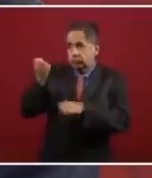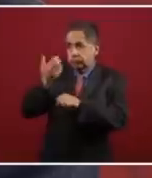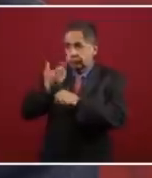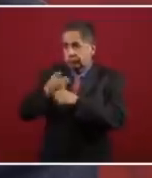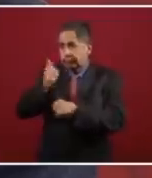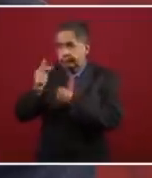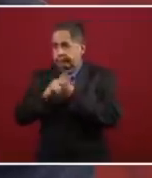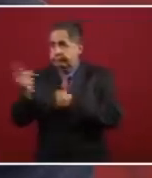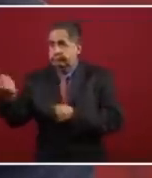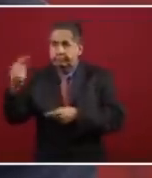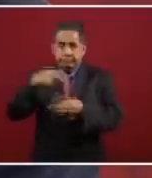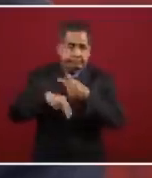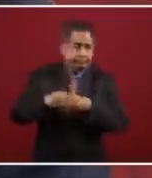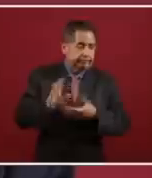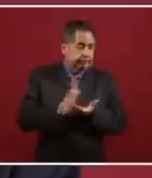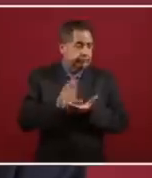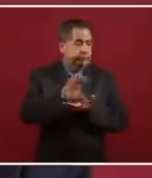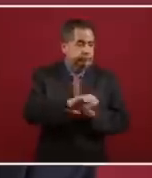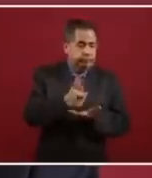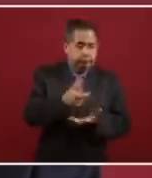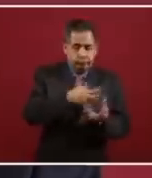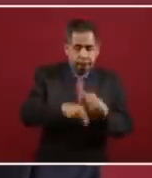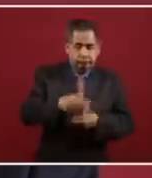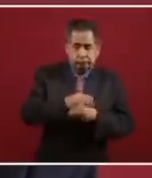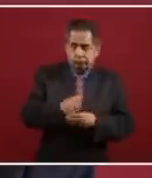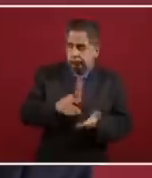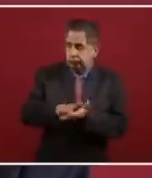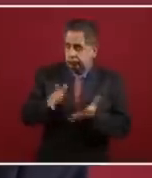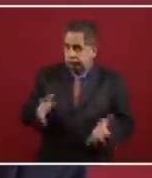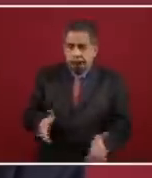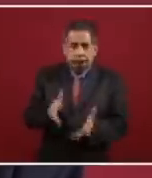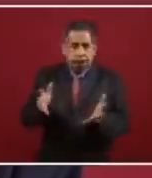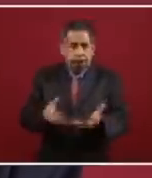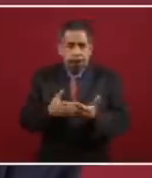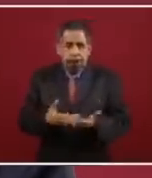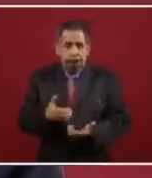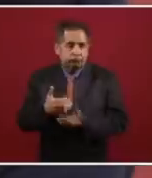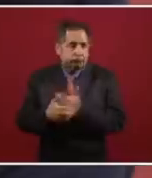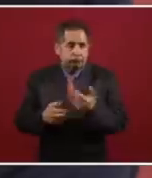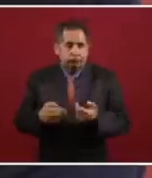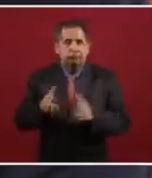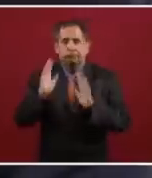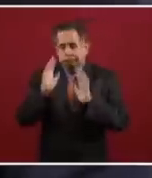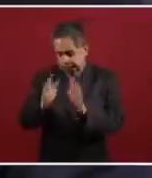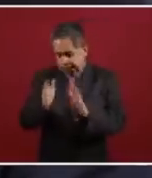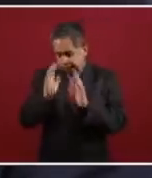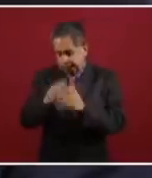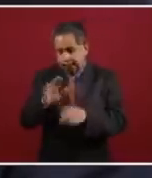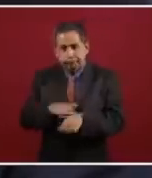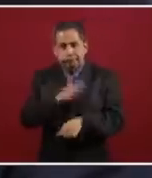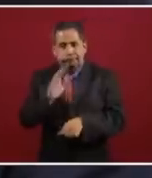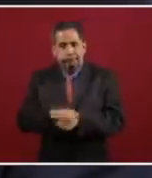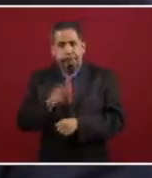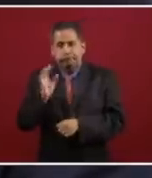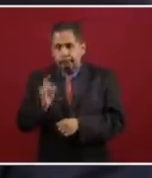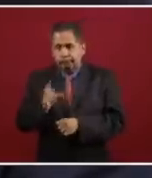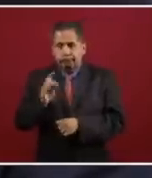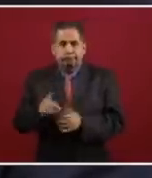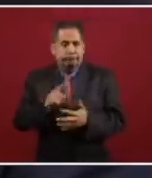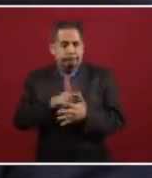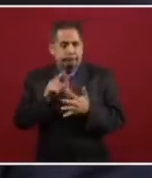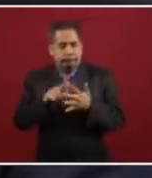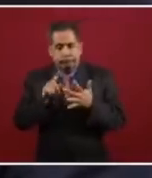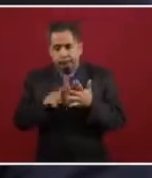extranjera y se iba a impulsar el comercio exterior, ya lo estamos haciendo